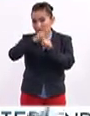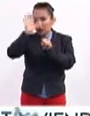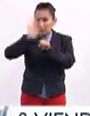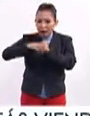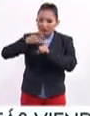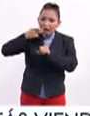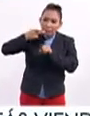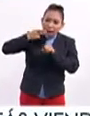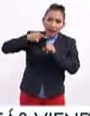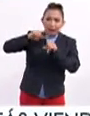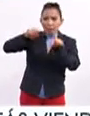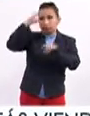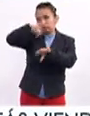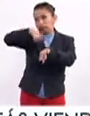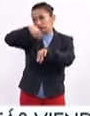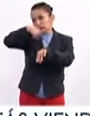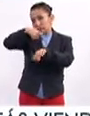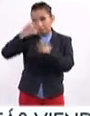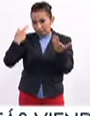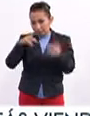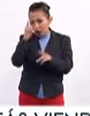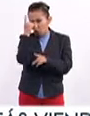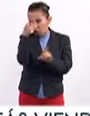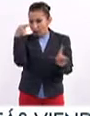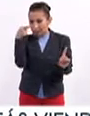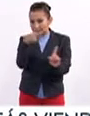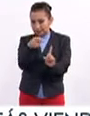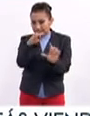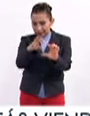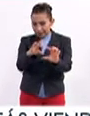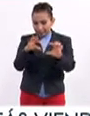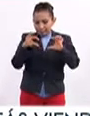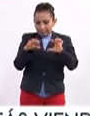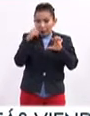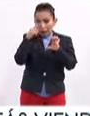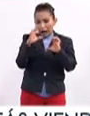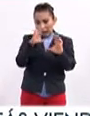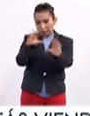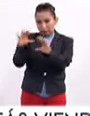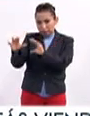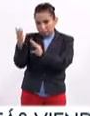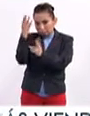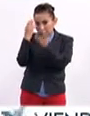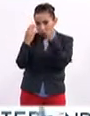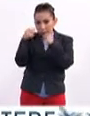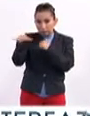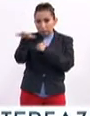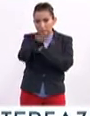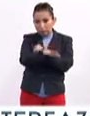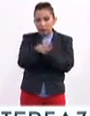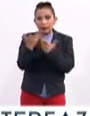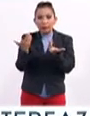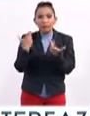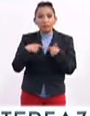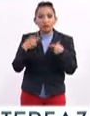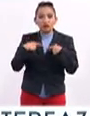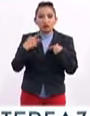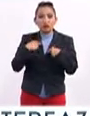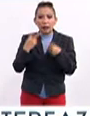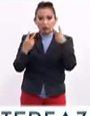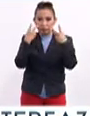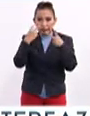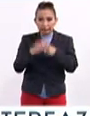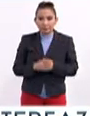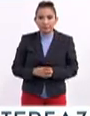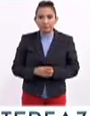hablar varias horas. Pero me voy a referir para efectos pedagógicos y la estimada audiencia que nos